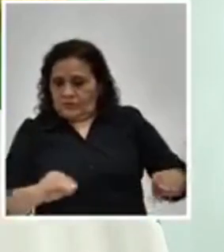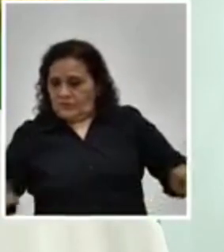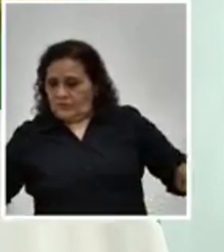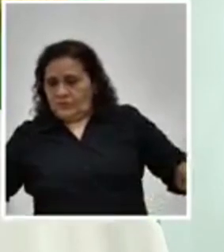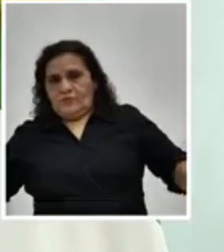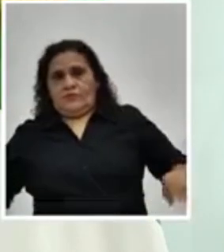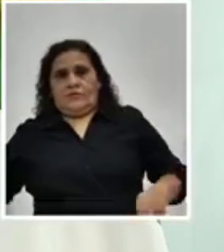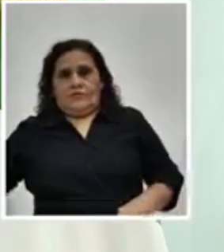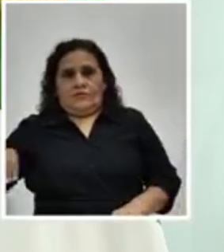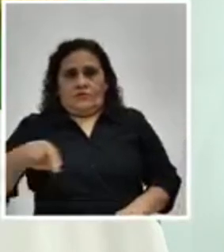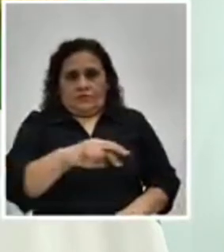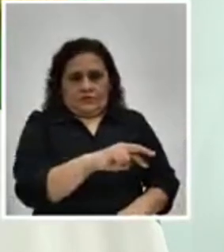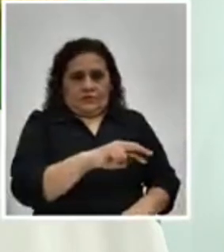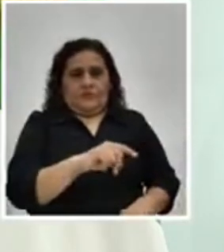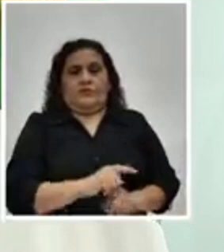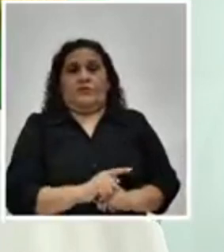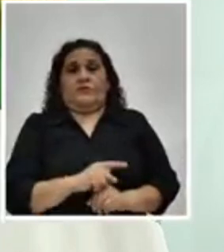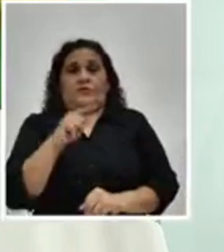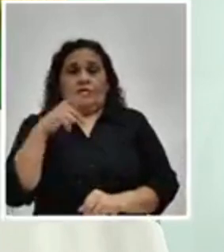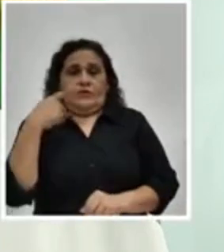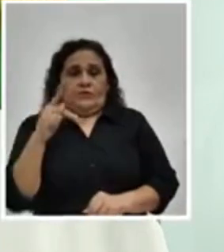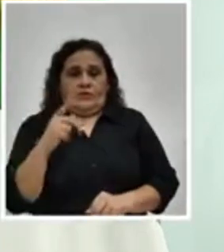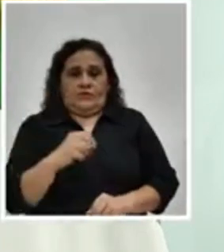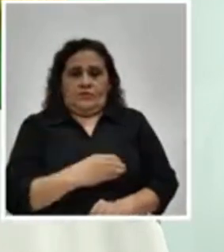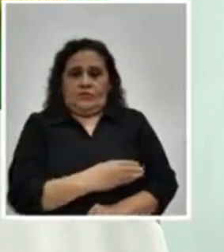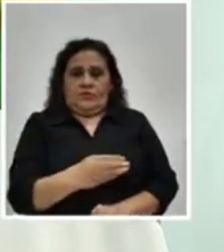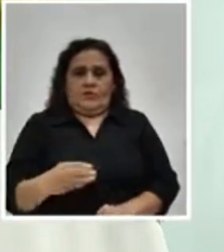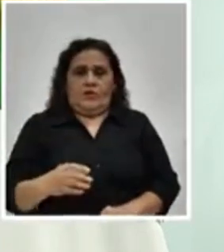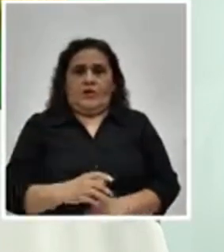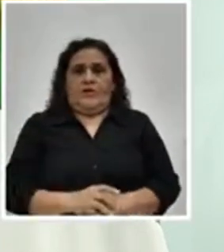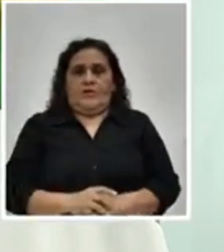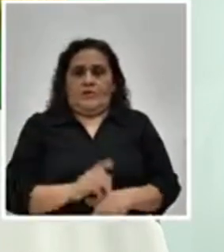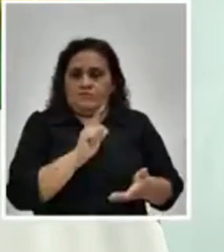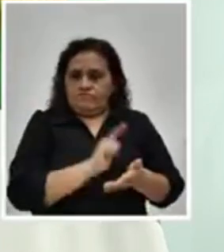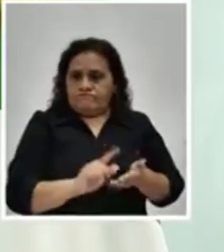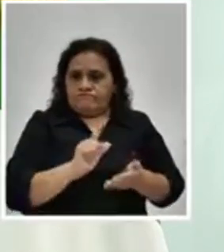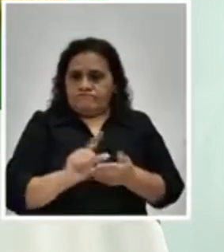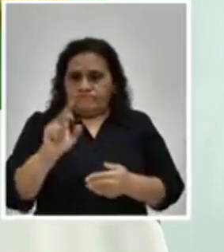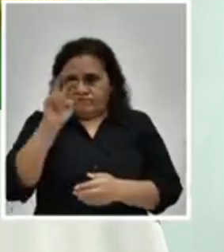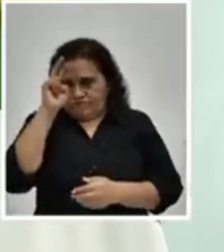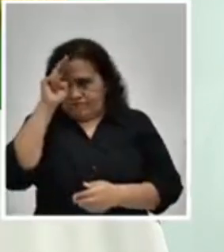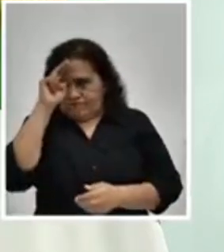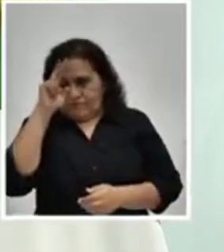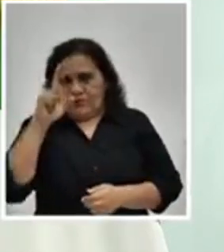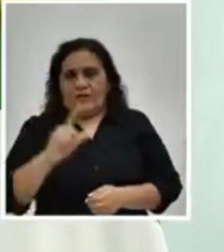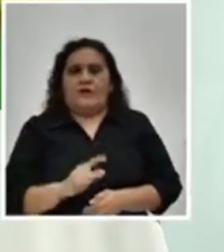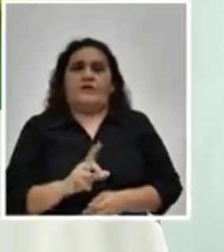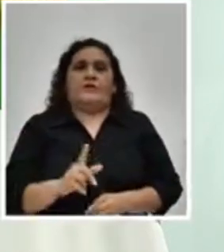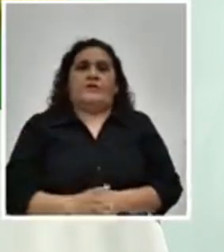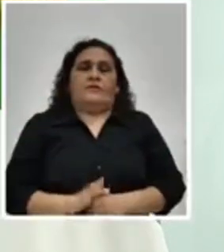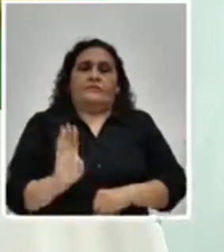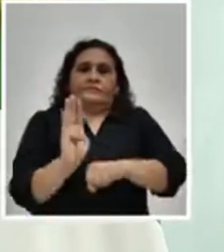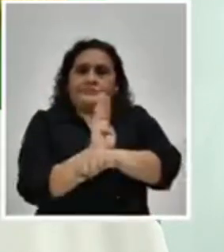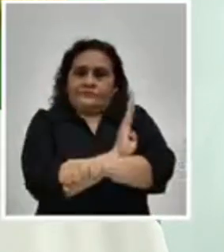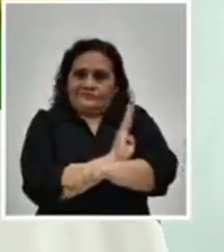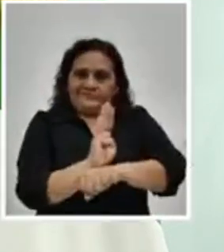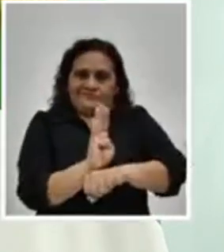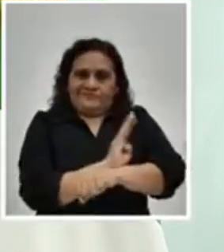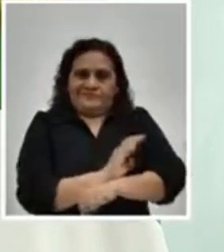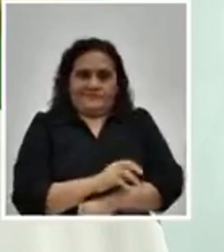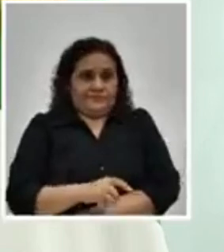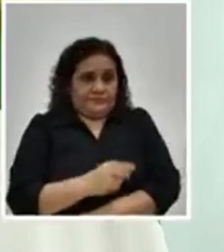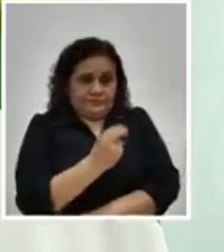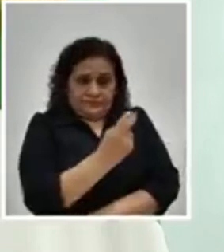líneas de sus canchas deportivas, fumigación y limpieza general de escombros en beneficios de